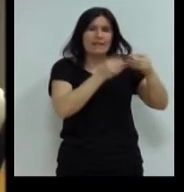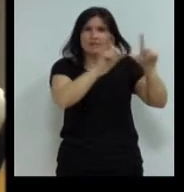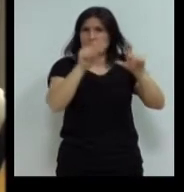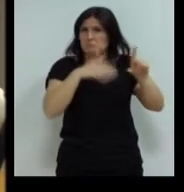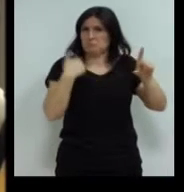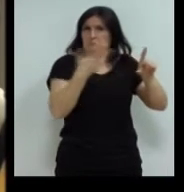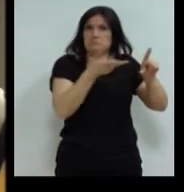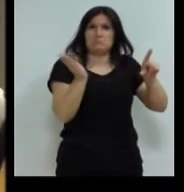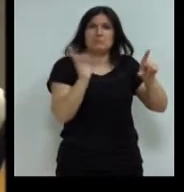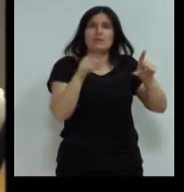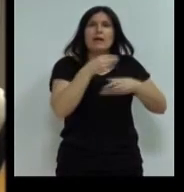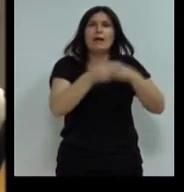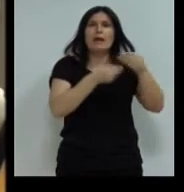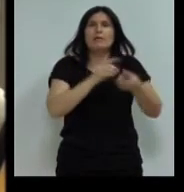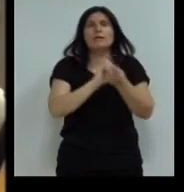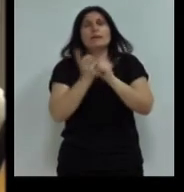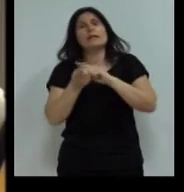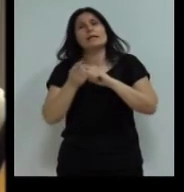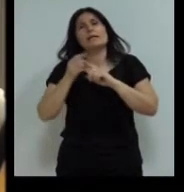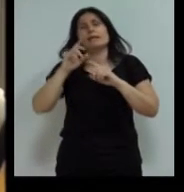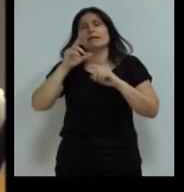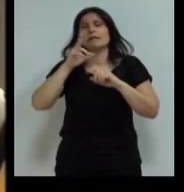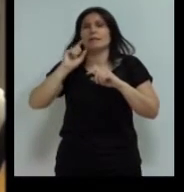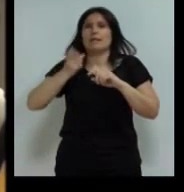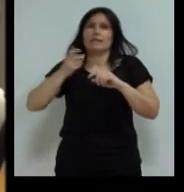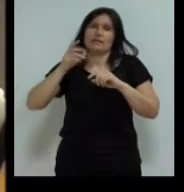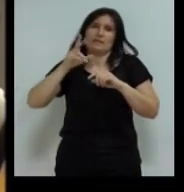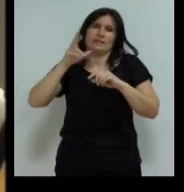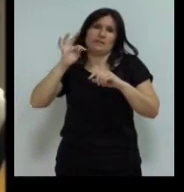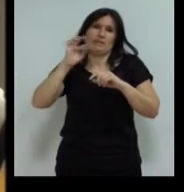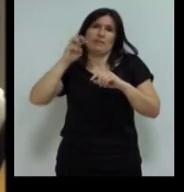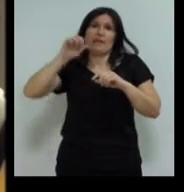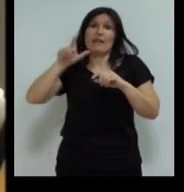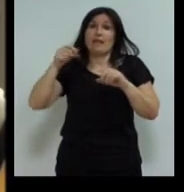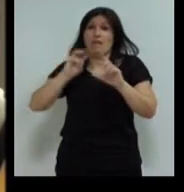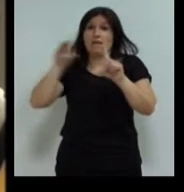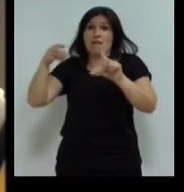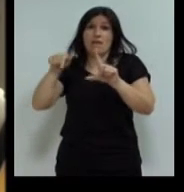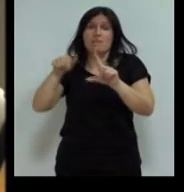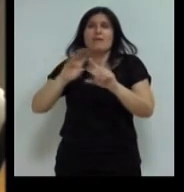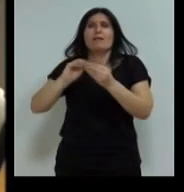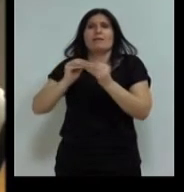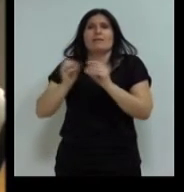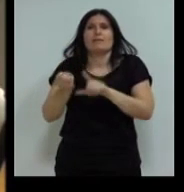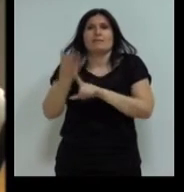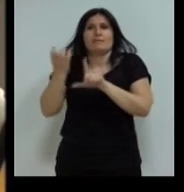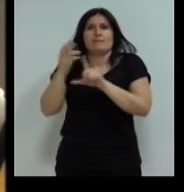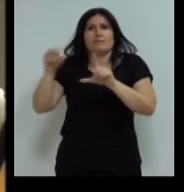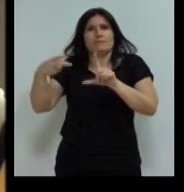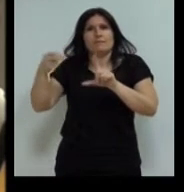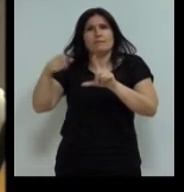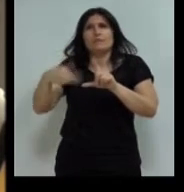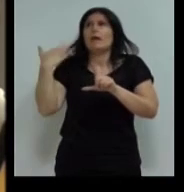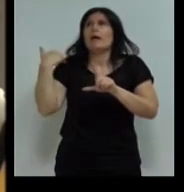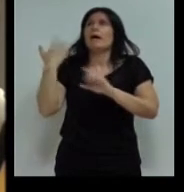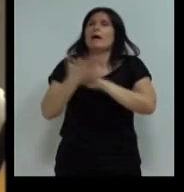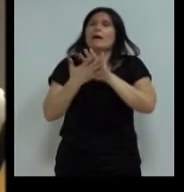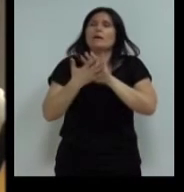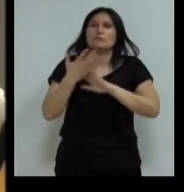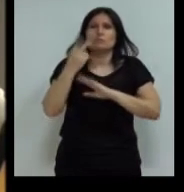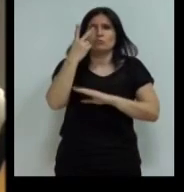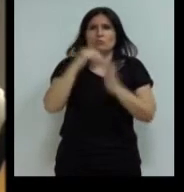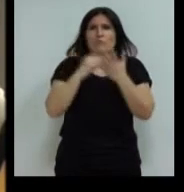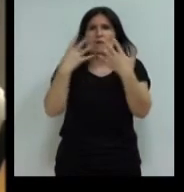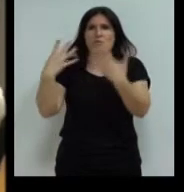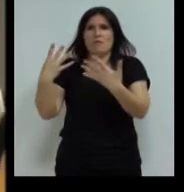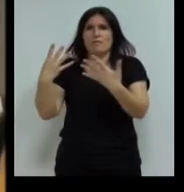a un formato XML, para que directamente fuera integrarlo en su player y que se reprodujeran. Bueno, de esto estamos hablando del año 2009. Y